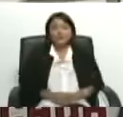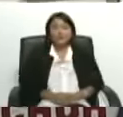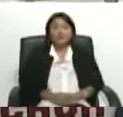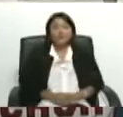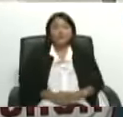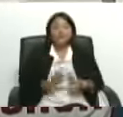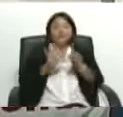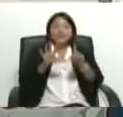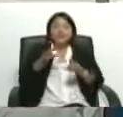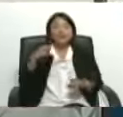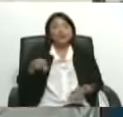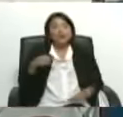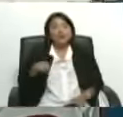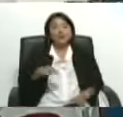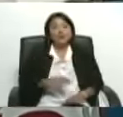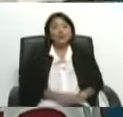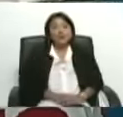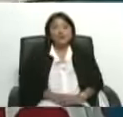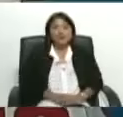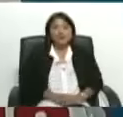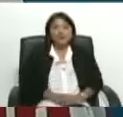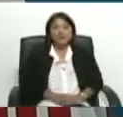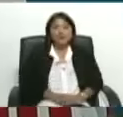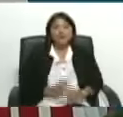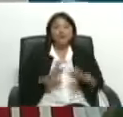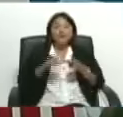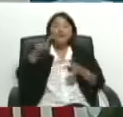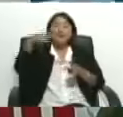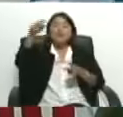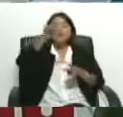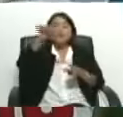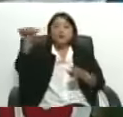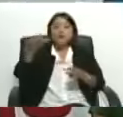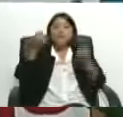El 6. Y una semana después hay un simulacro.